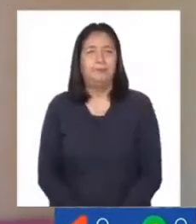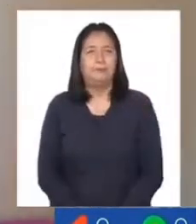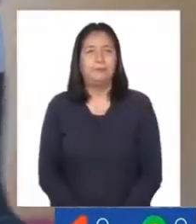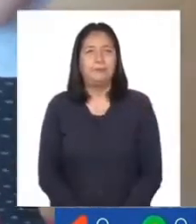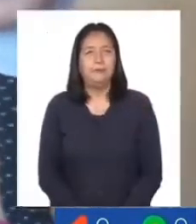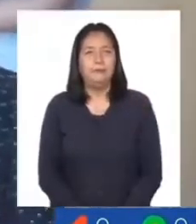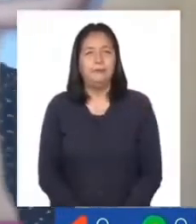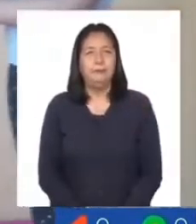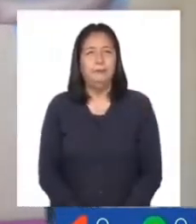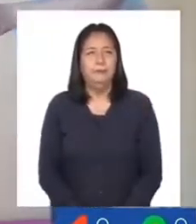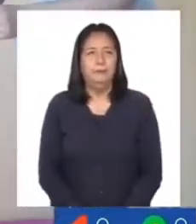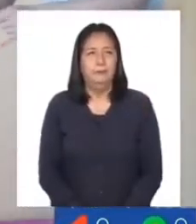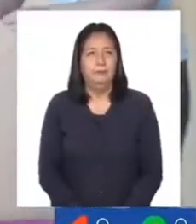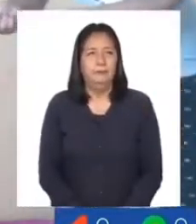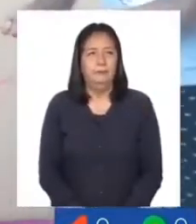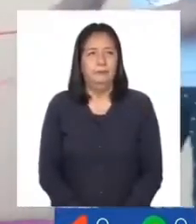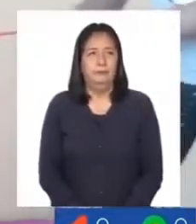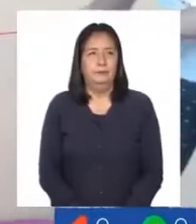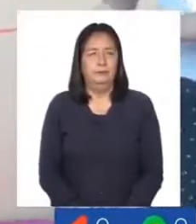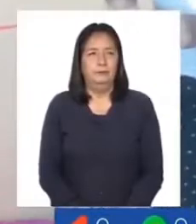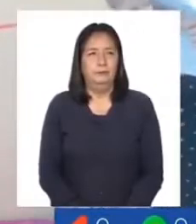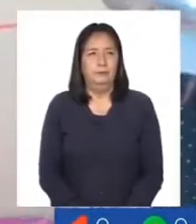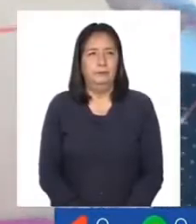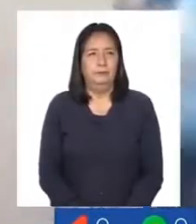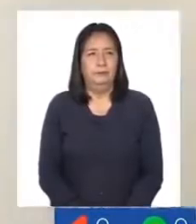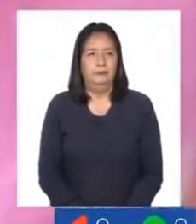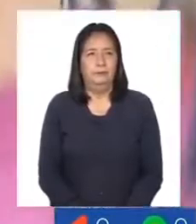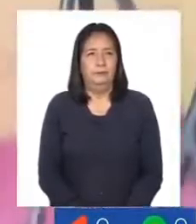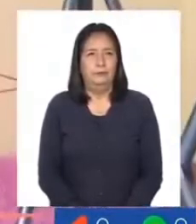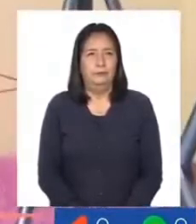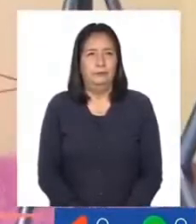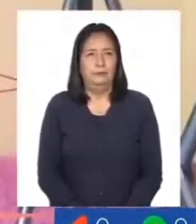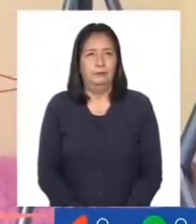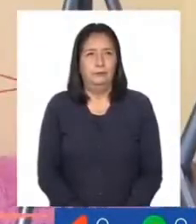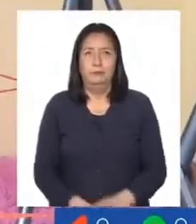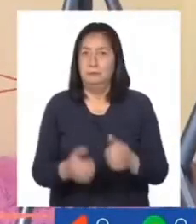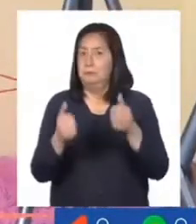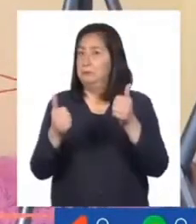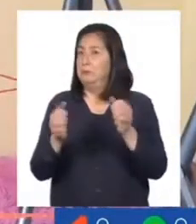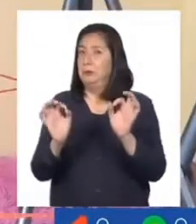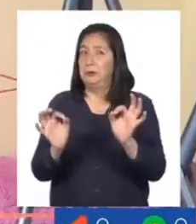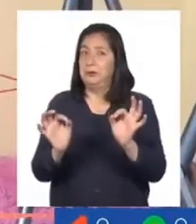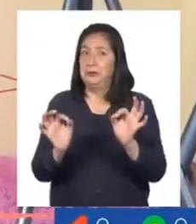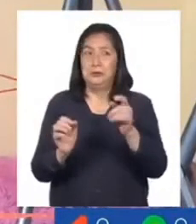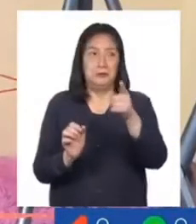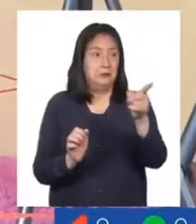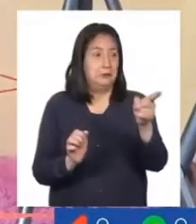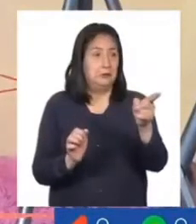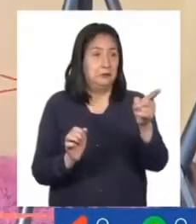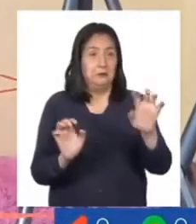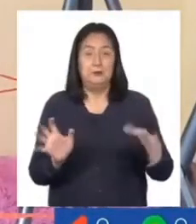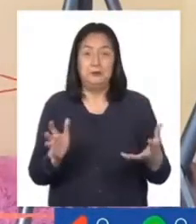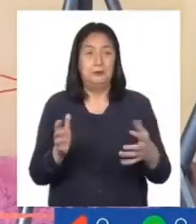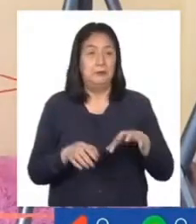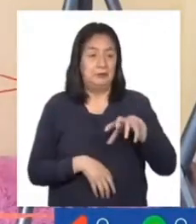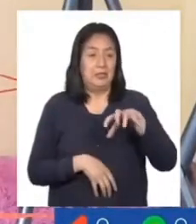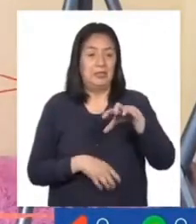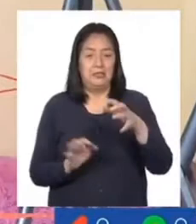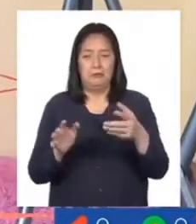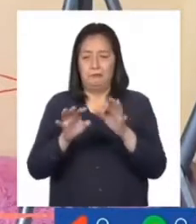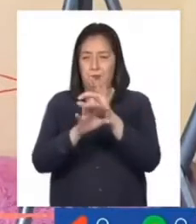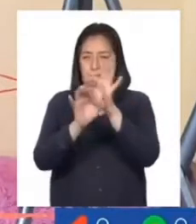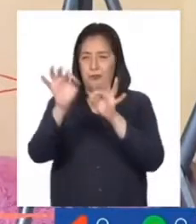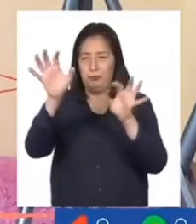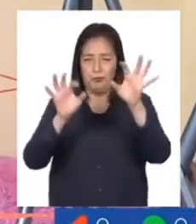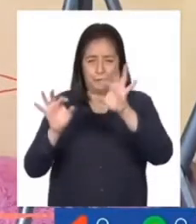Muy bien. Y así quedó nuestra tela de araña. Ahora